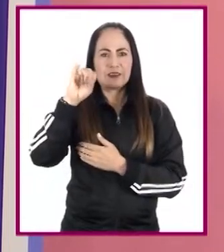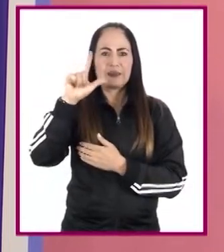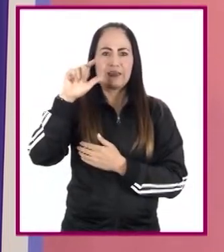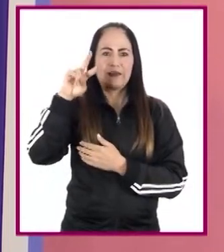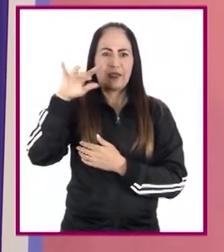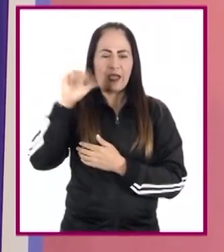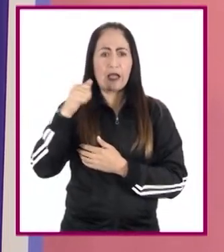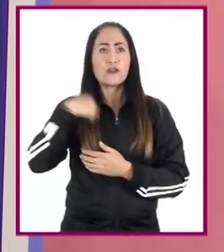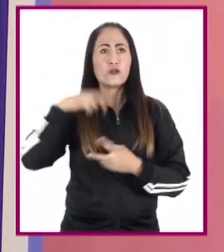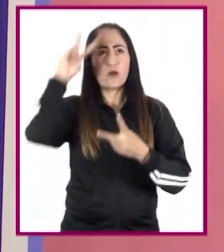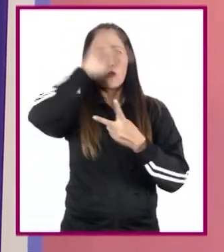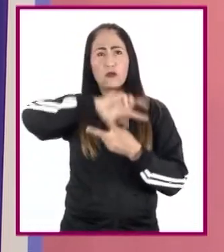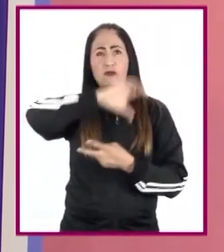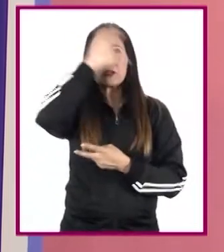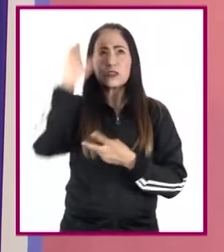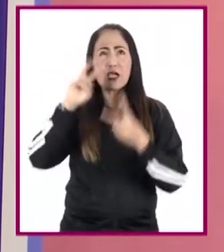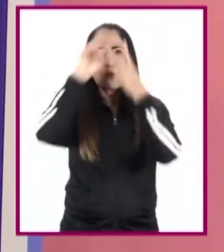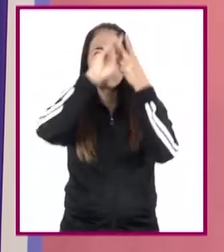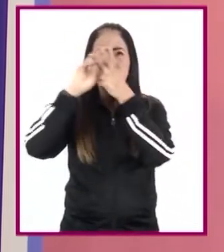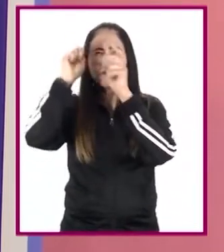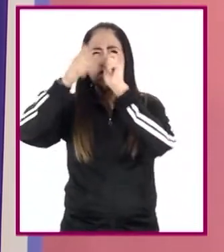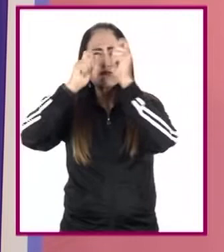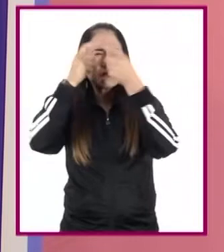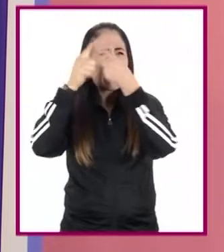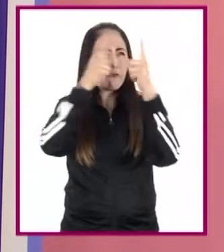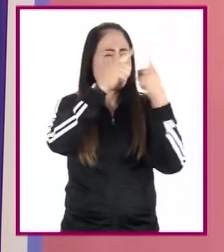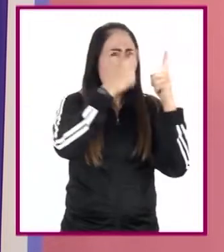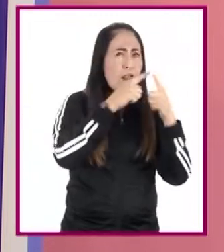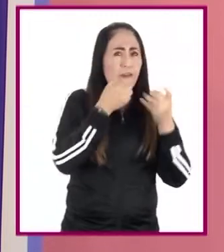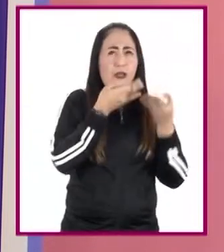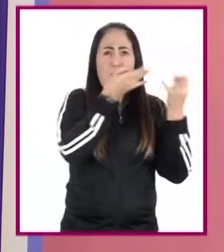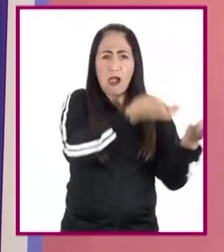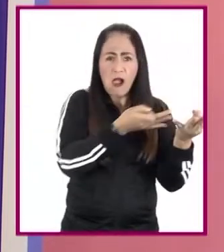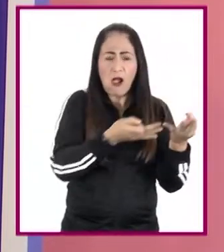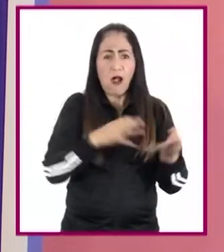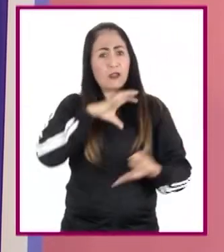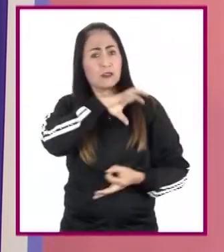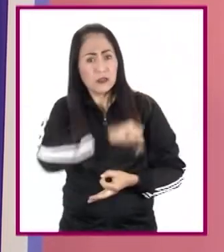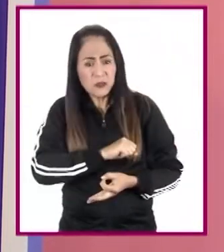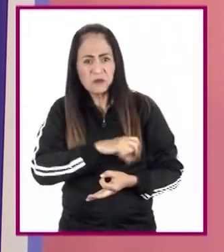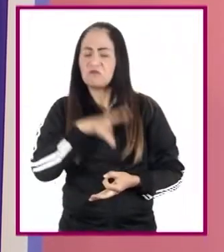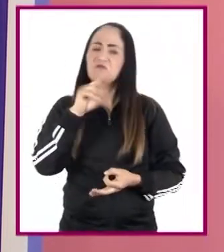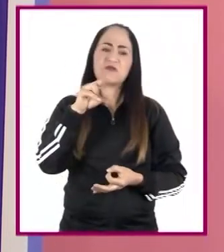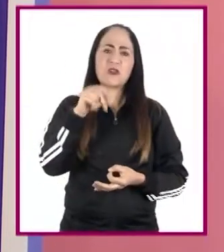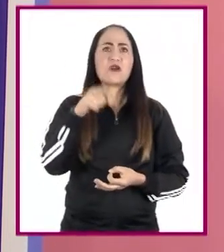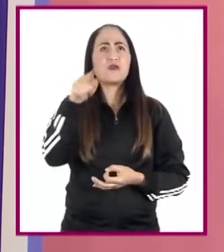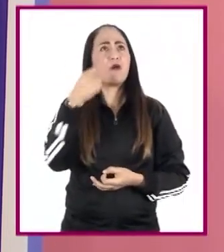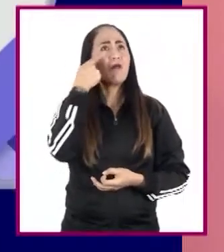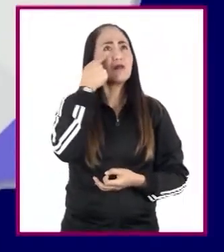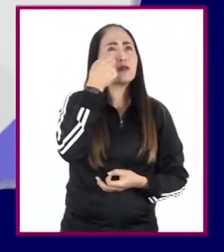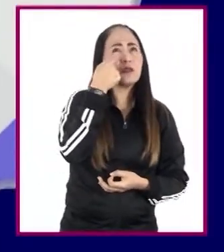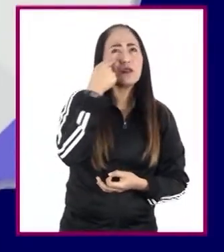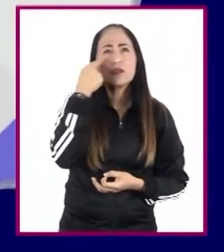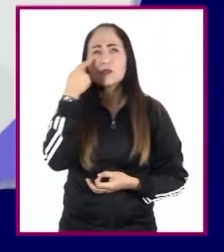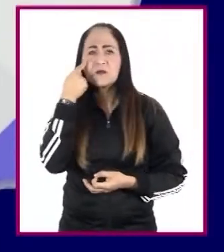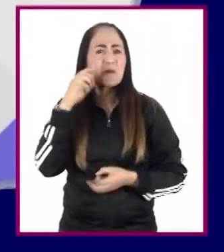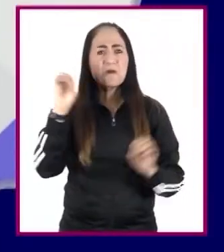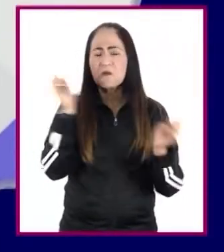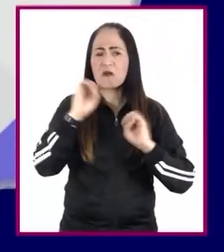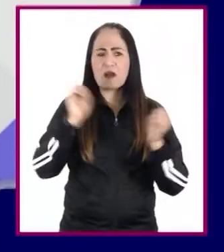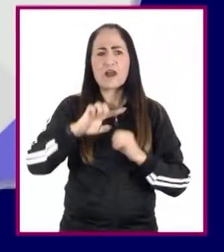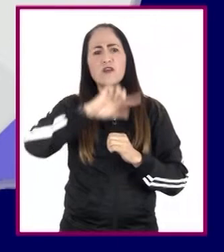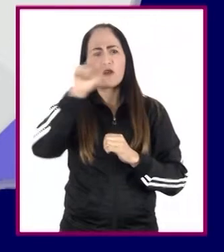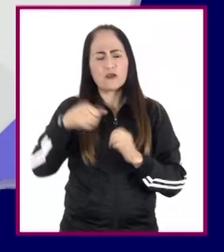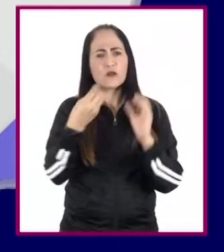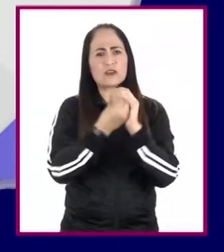No iba hacia la astronomía. No fui una astrónoma aficionada y no estaba particularmente atenta a los astros. Fue hasta que entré a una clase